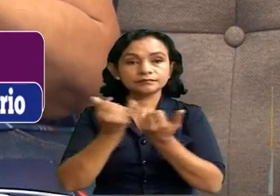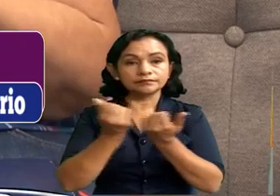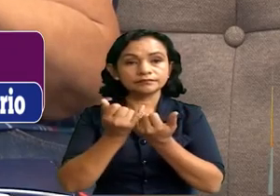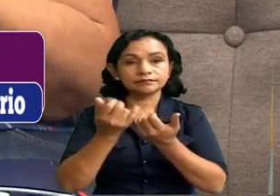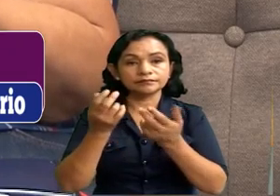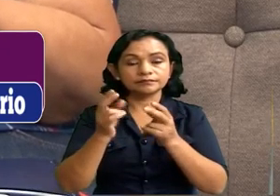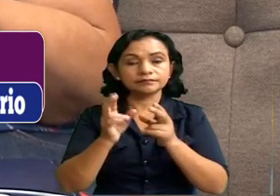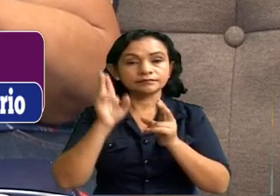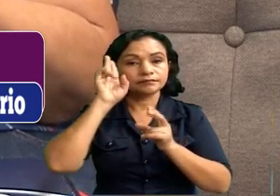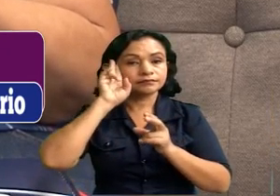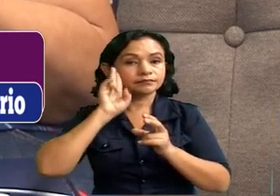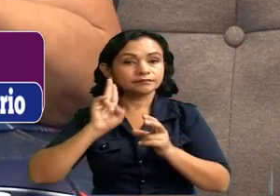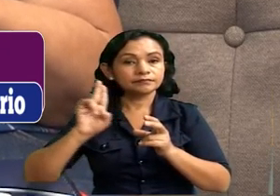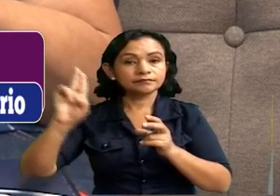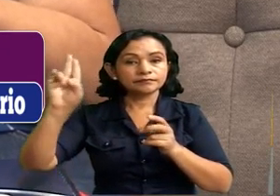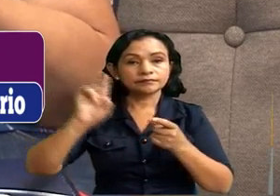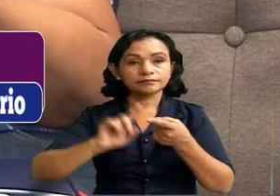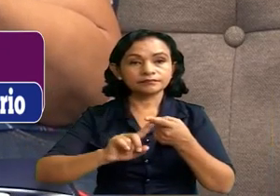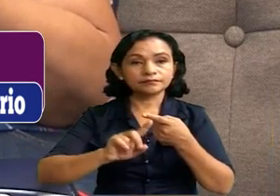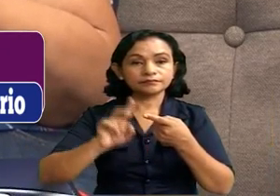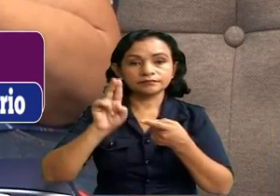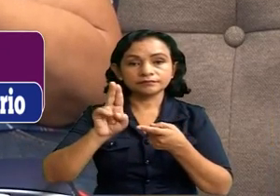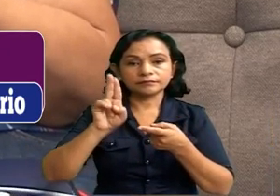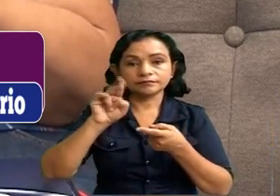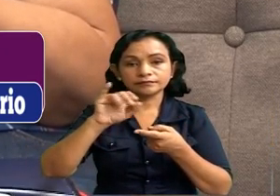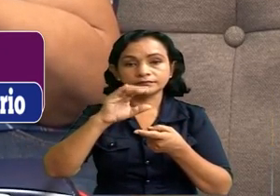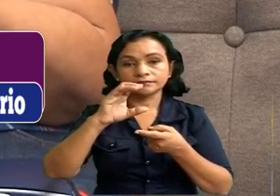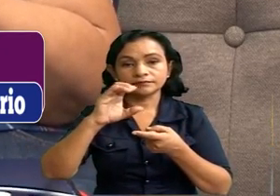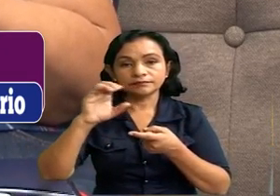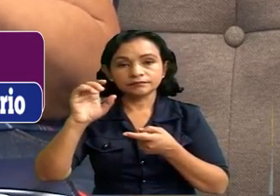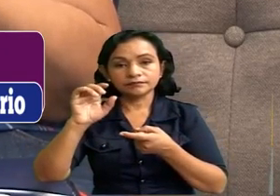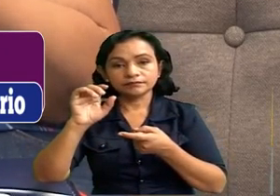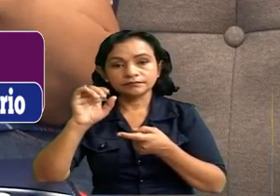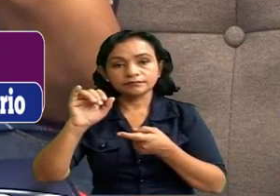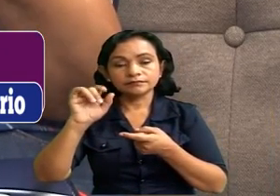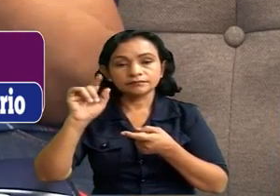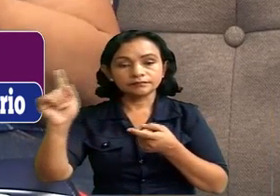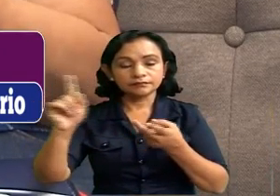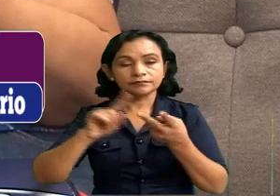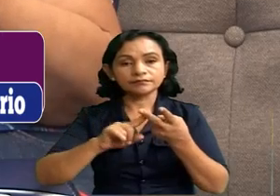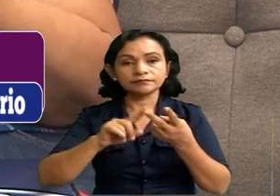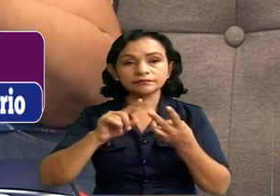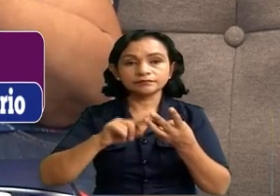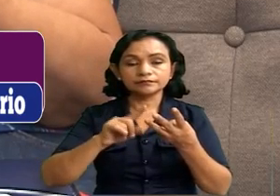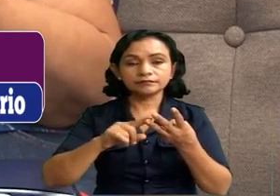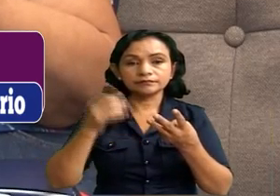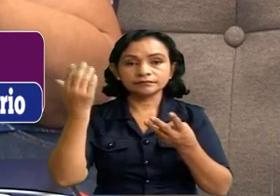de la UNAM Managua, de la UNICID. Hemos estado en la UNICID a invitación de los